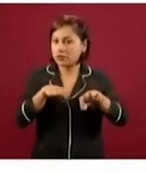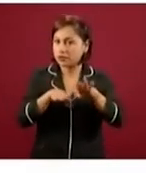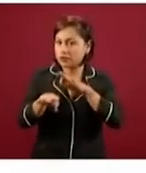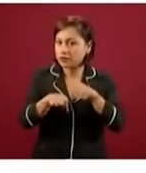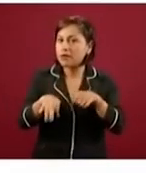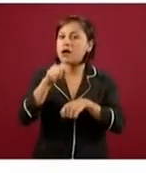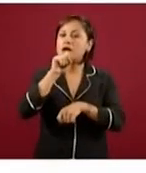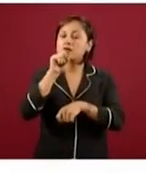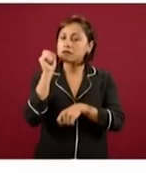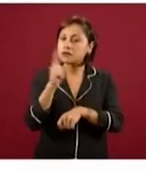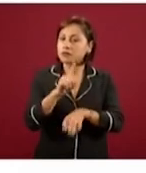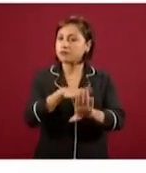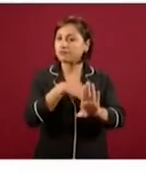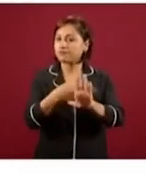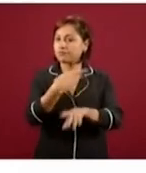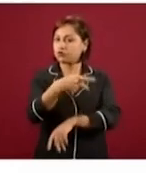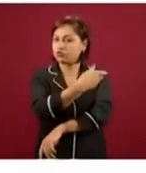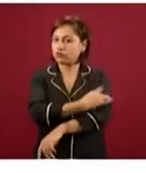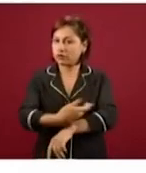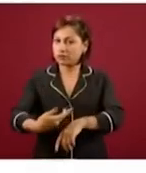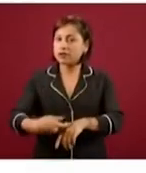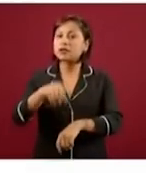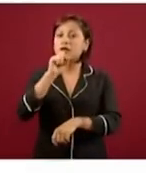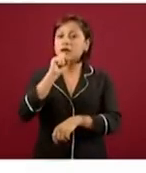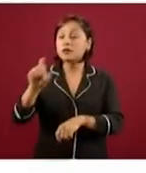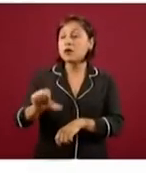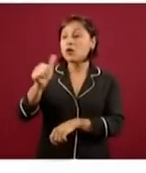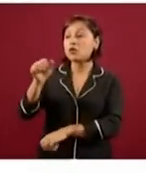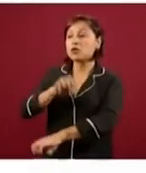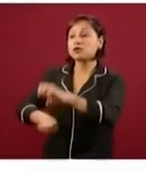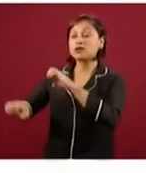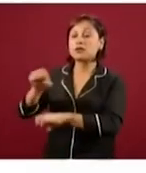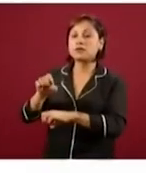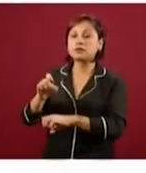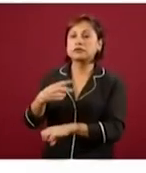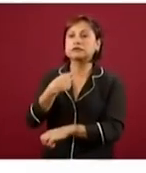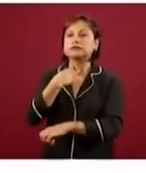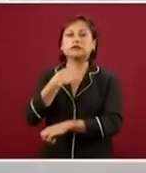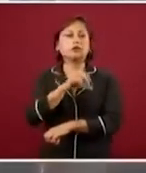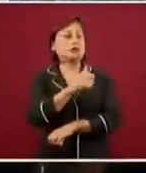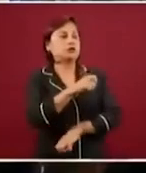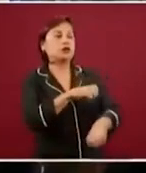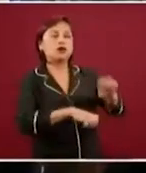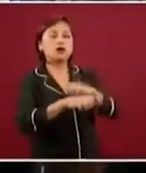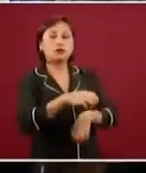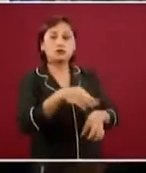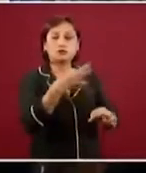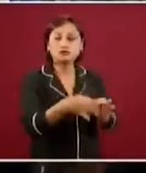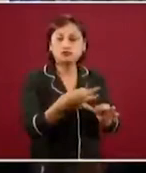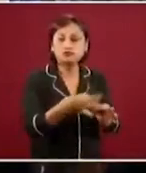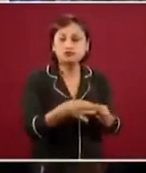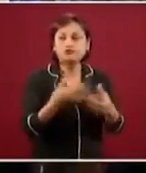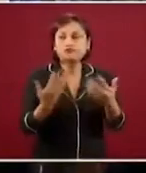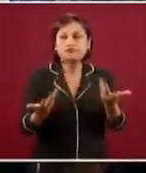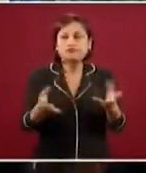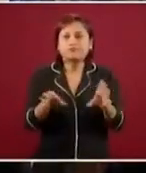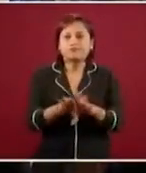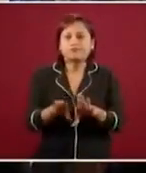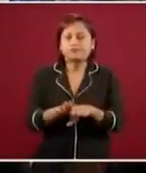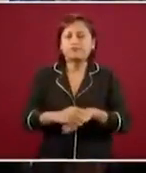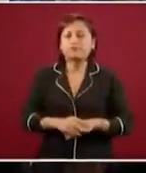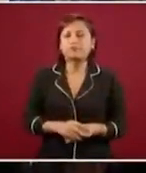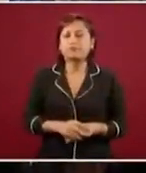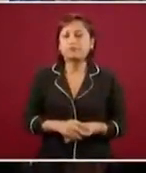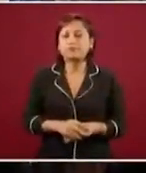la competencia desleal entre empresas que sí cumplen. Se estima que hay cerca de